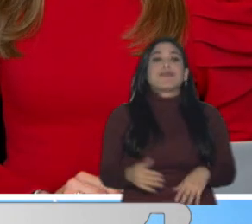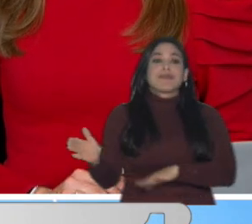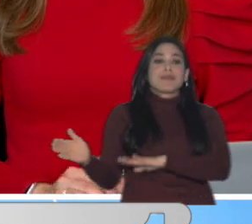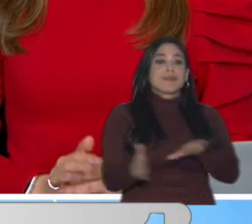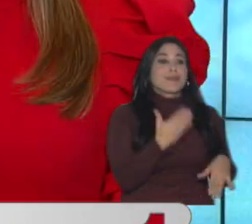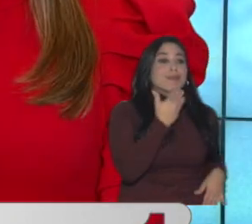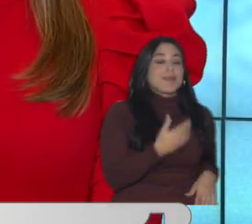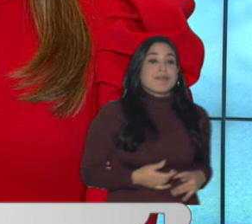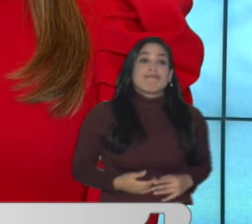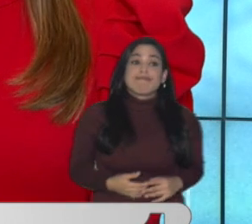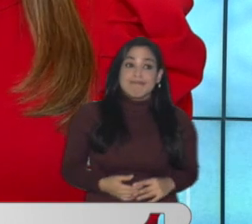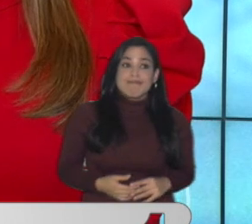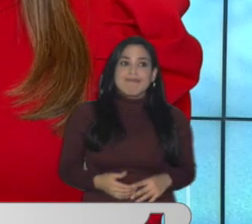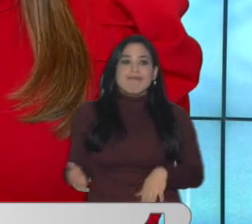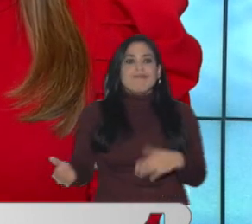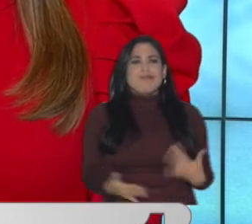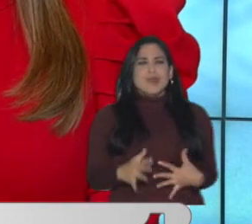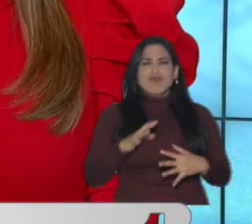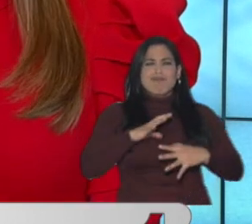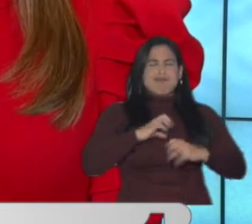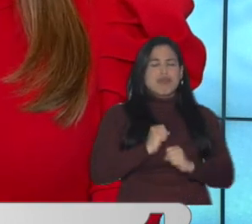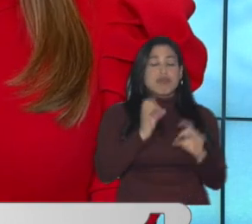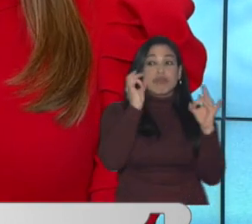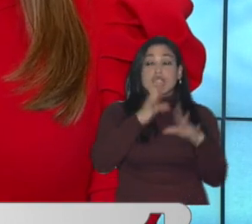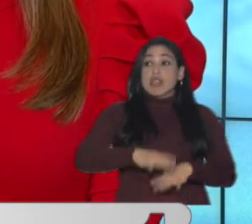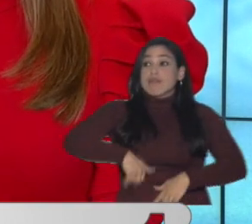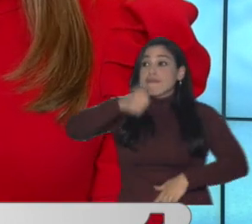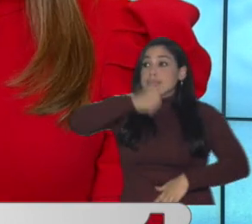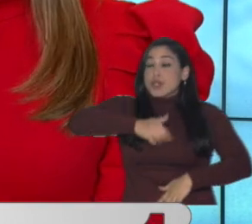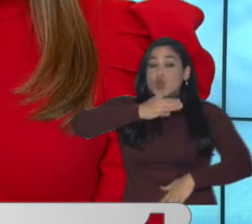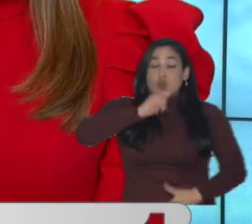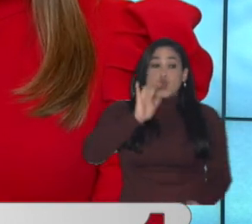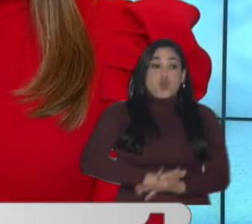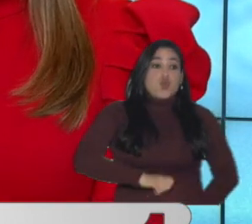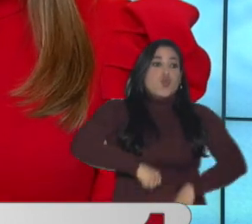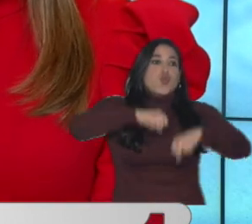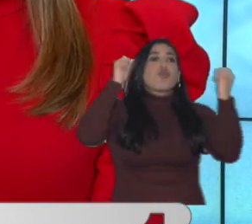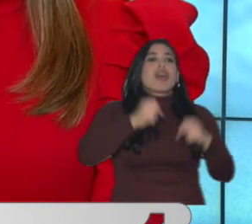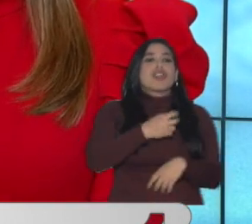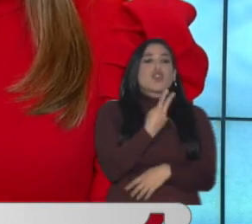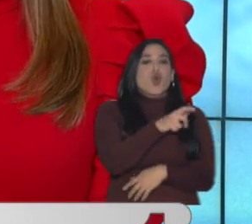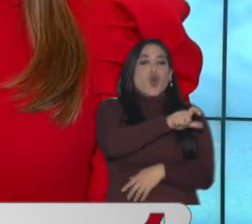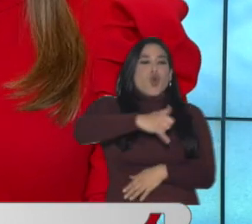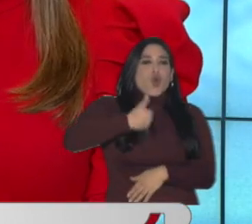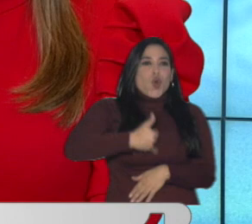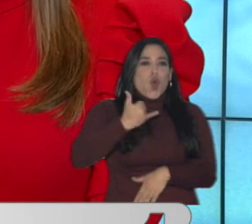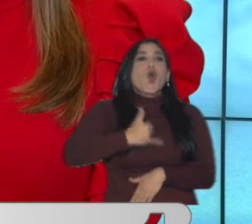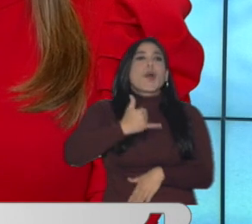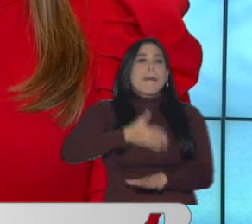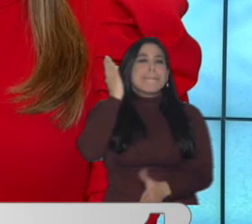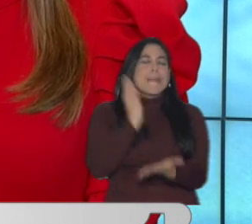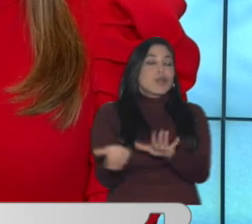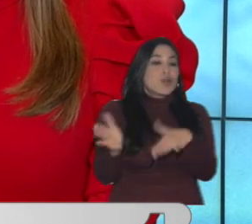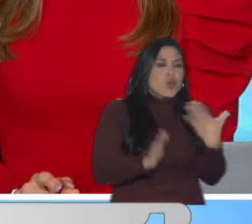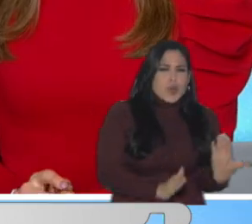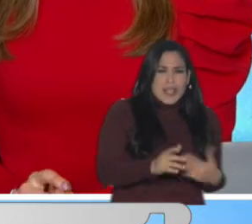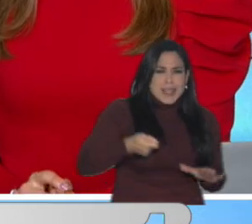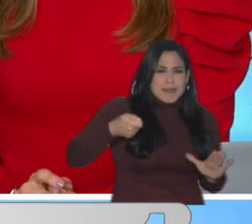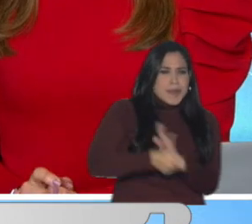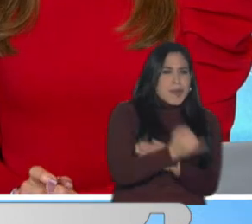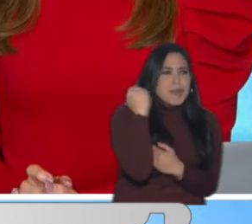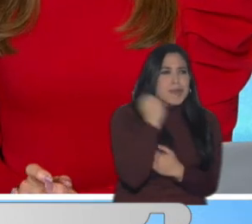Así es, Jorge, gracias. Y en aberrantes hechos de intolerancia, dos menores pierden la vida en un ataque con arma blanca. Ana